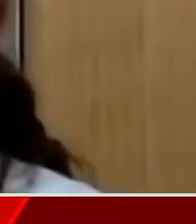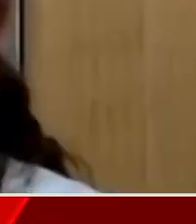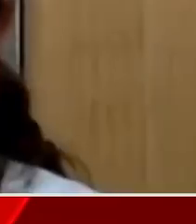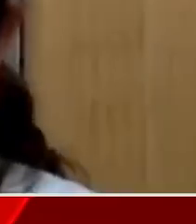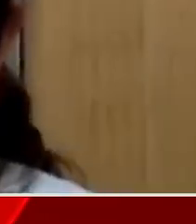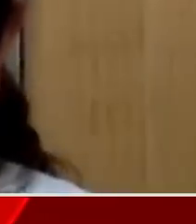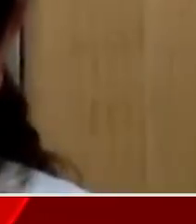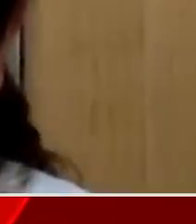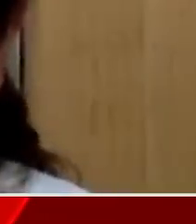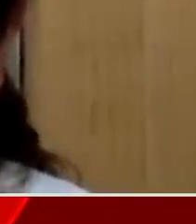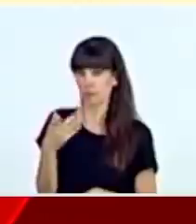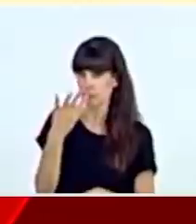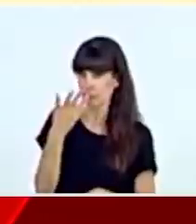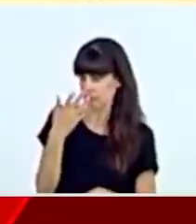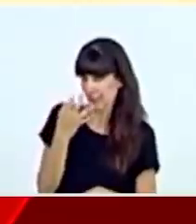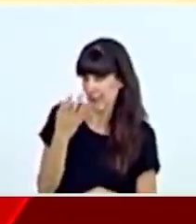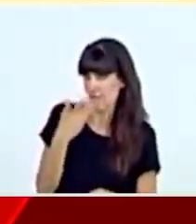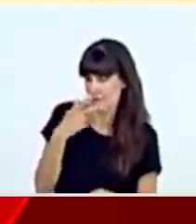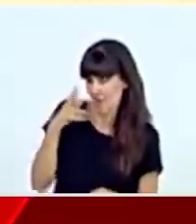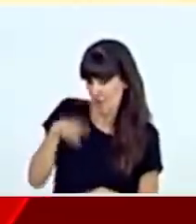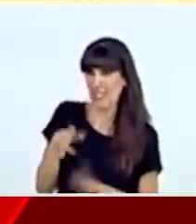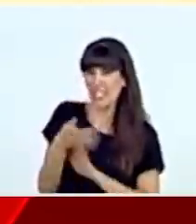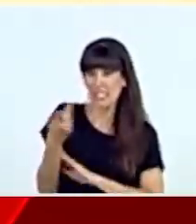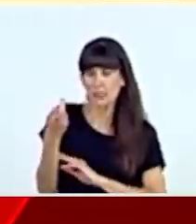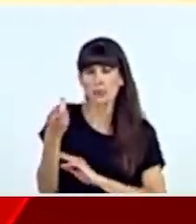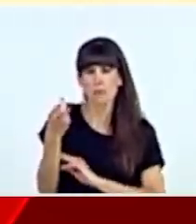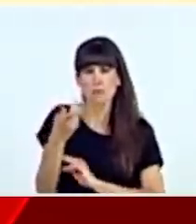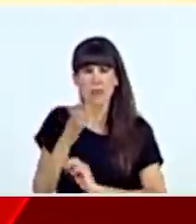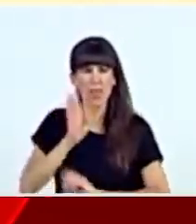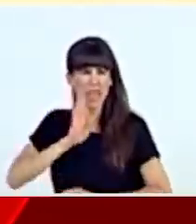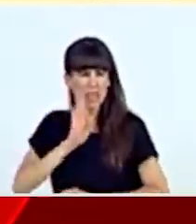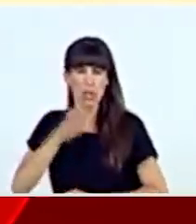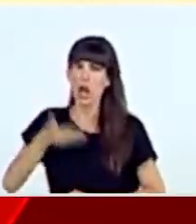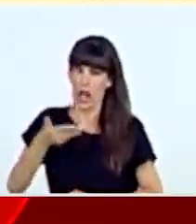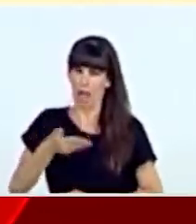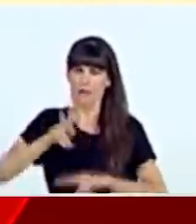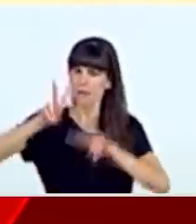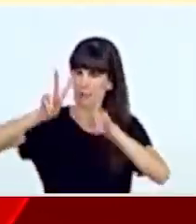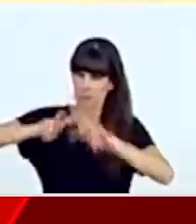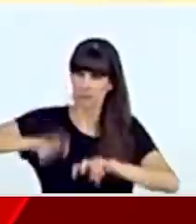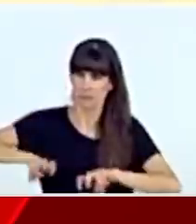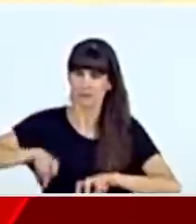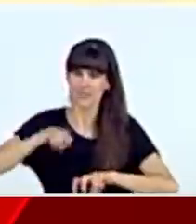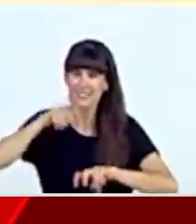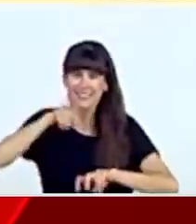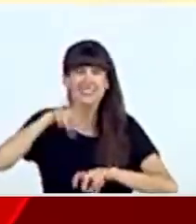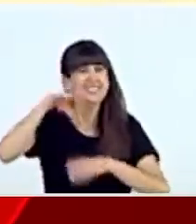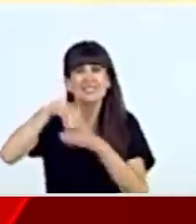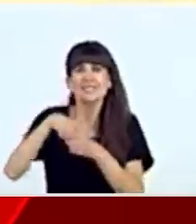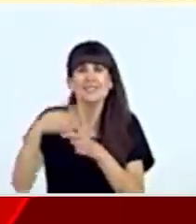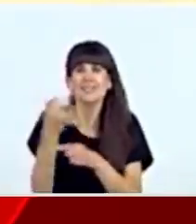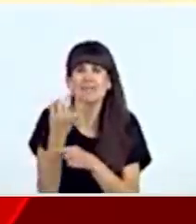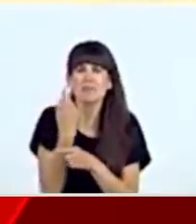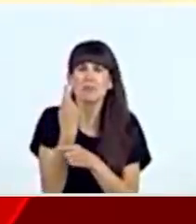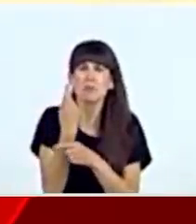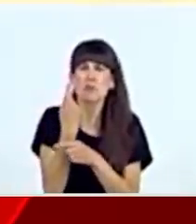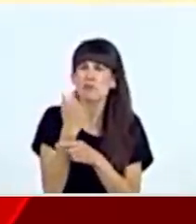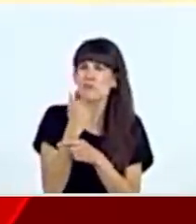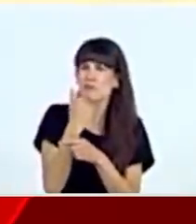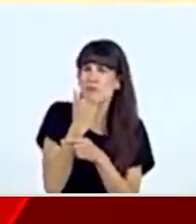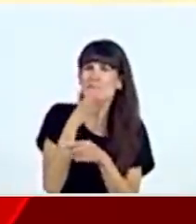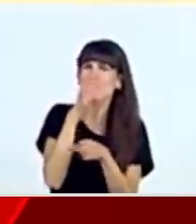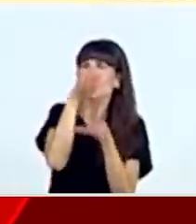2016 apuntan a que se ha mantenido una relación con irán a través de un determinado programa de televisión a mí no me parece ni medianamente normal